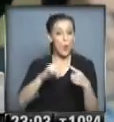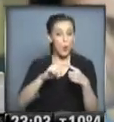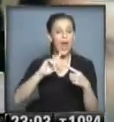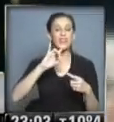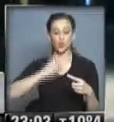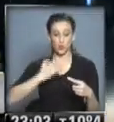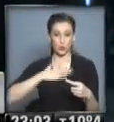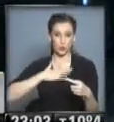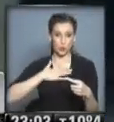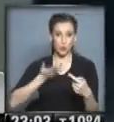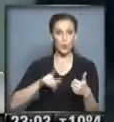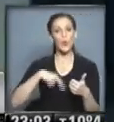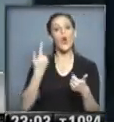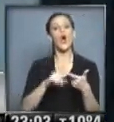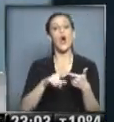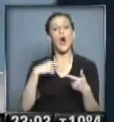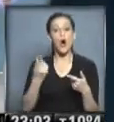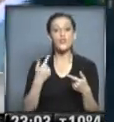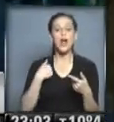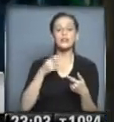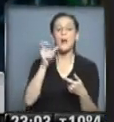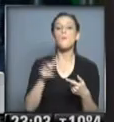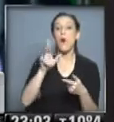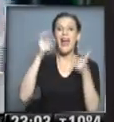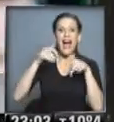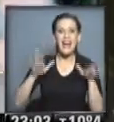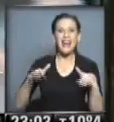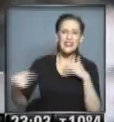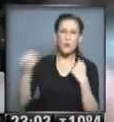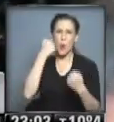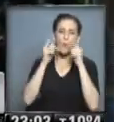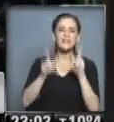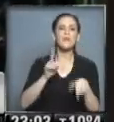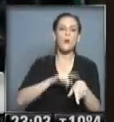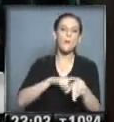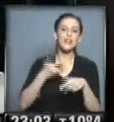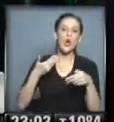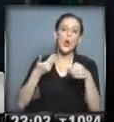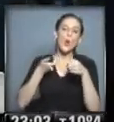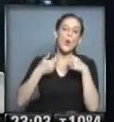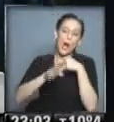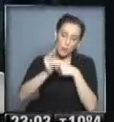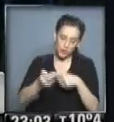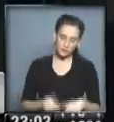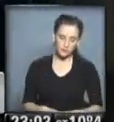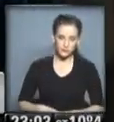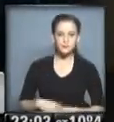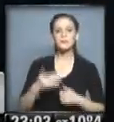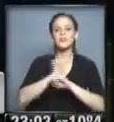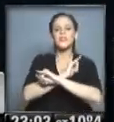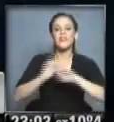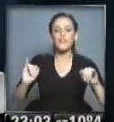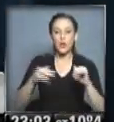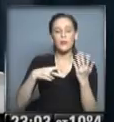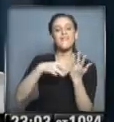provocadas por la víctima y otras auto producidas posiblemente para enmascarar las que fueron producto del ataque el informe de la fiscal